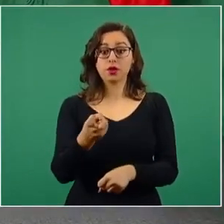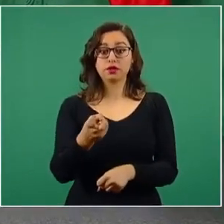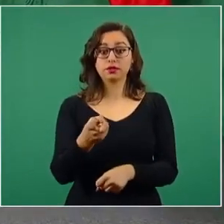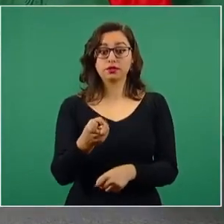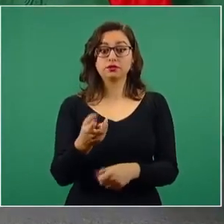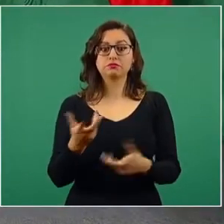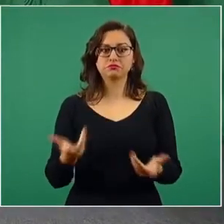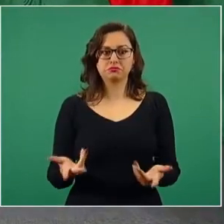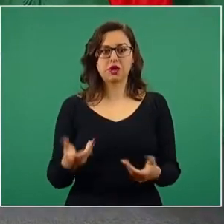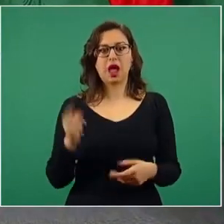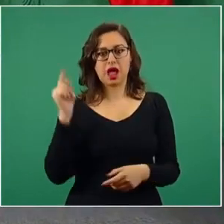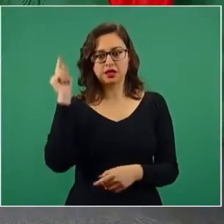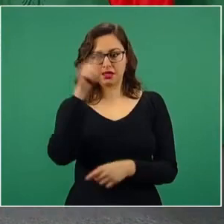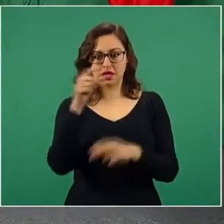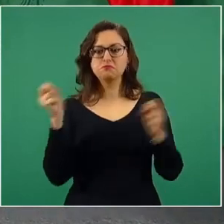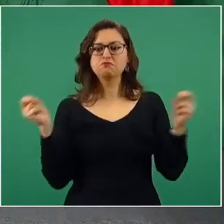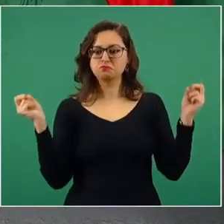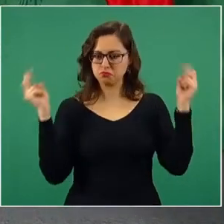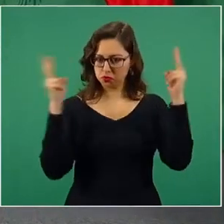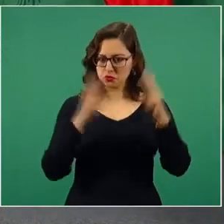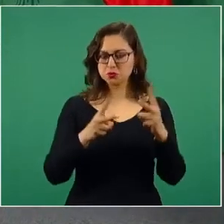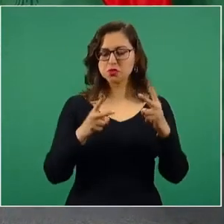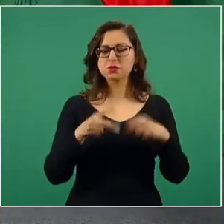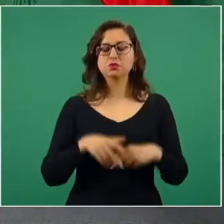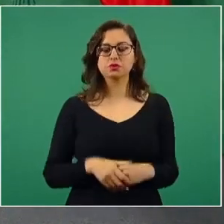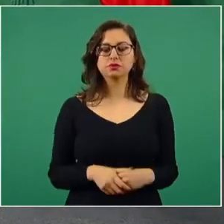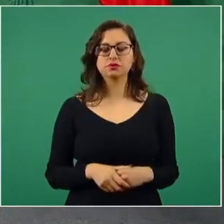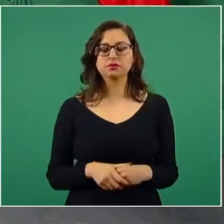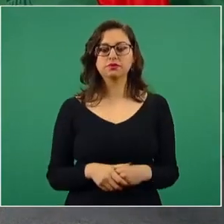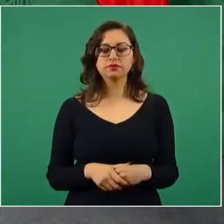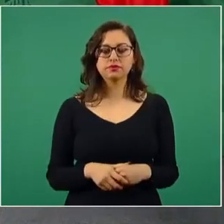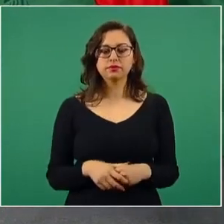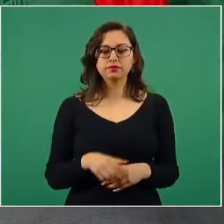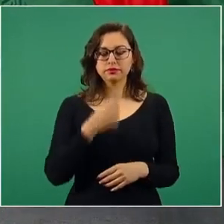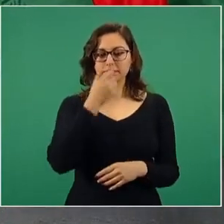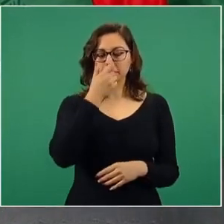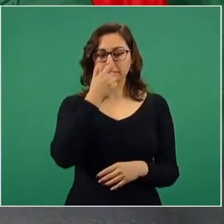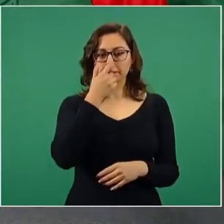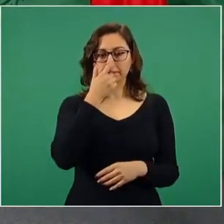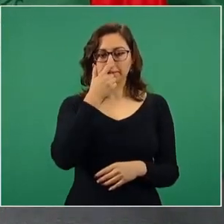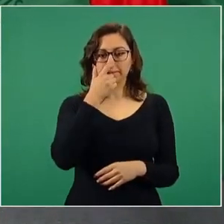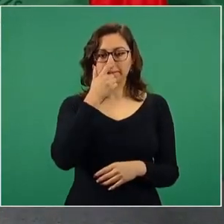seguir encontrando y vamos a también a